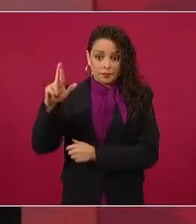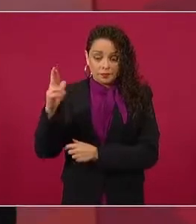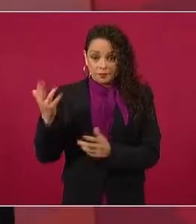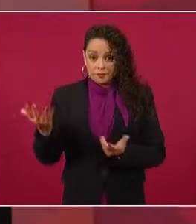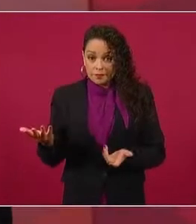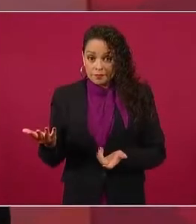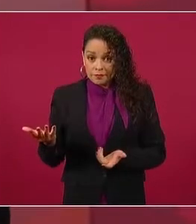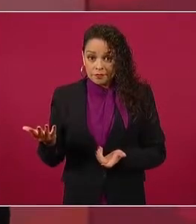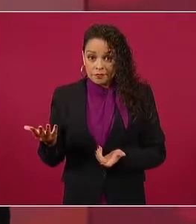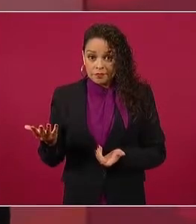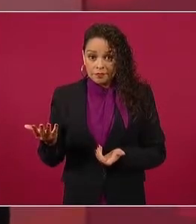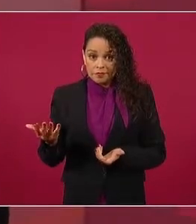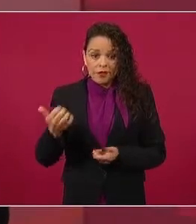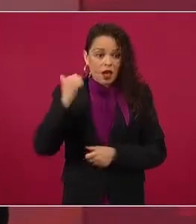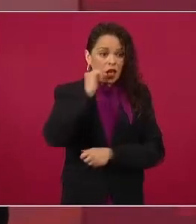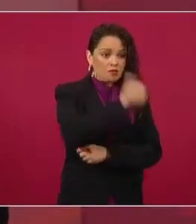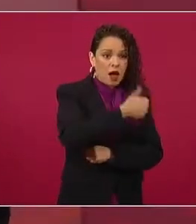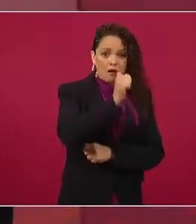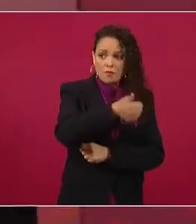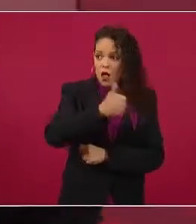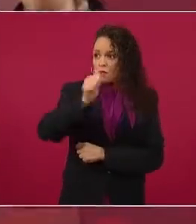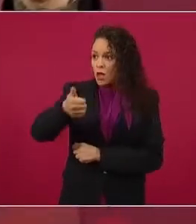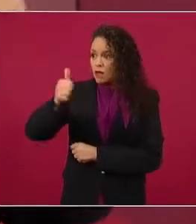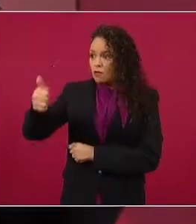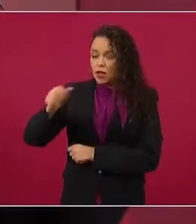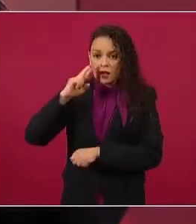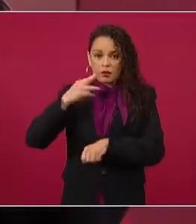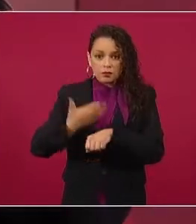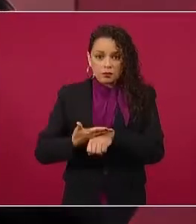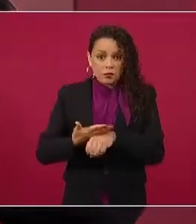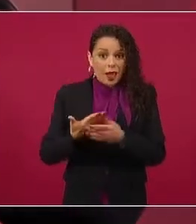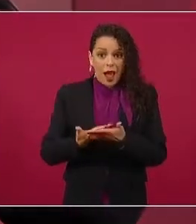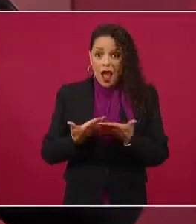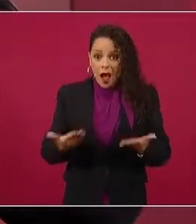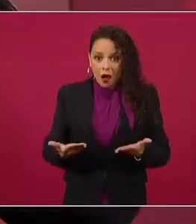Ahora actuamos de manera coordinada, pero no solo